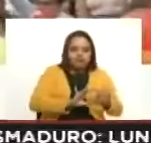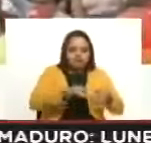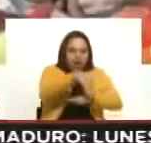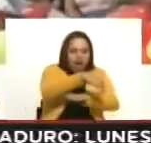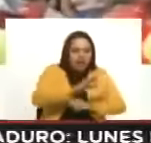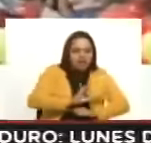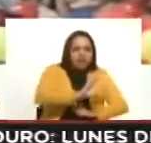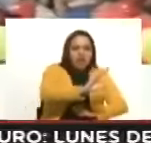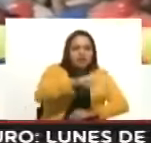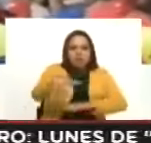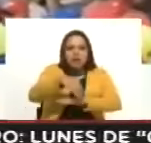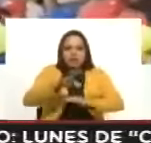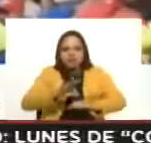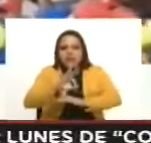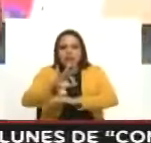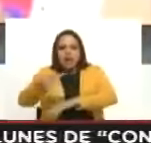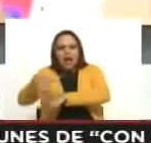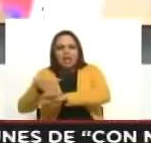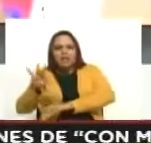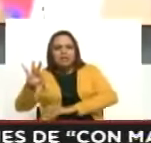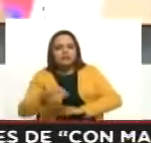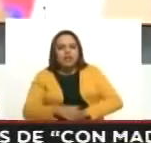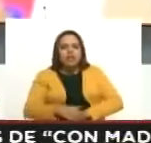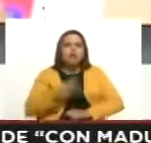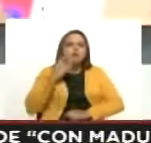Tres. Seis por tres,